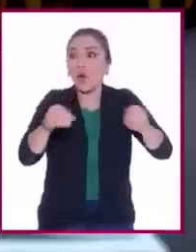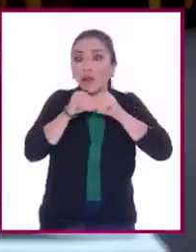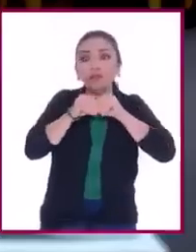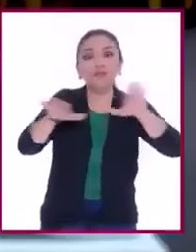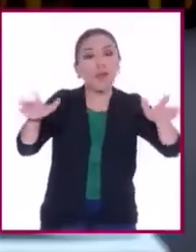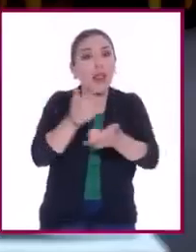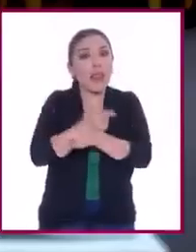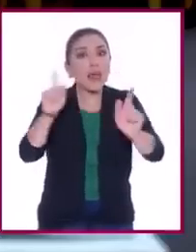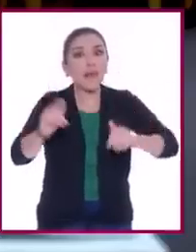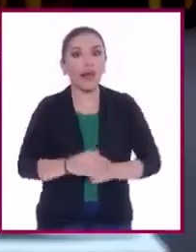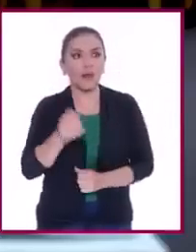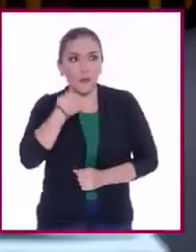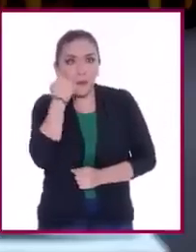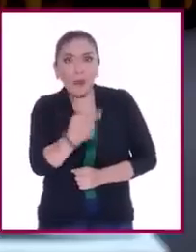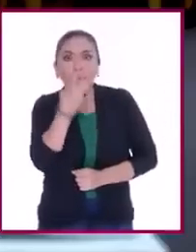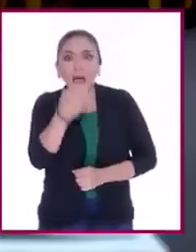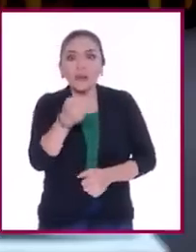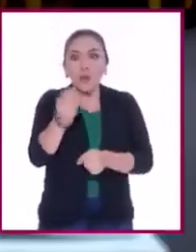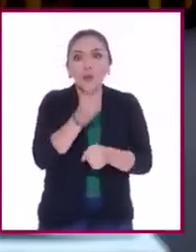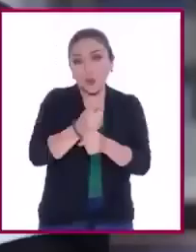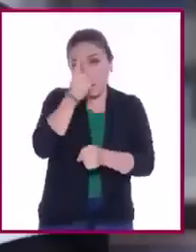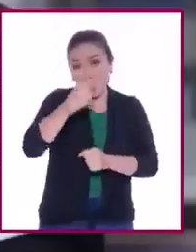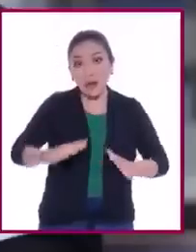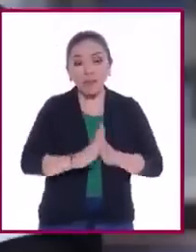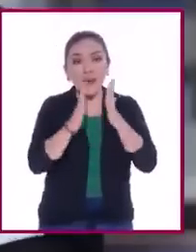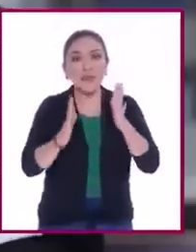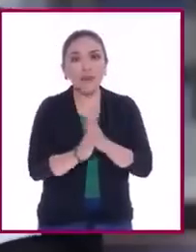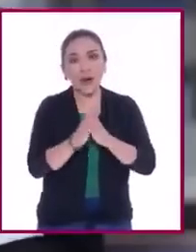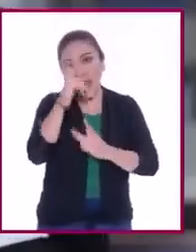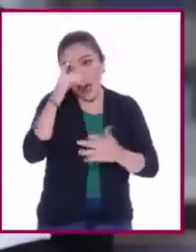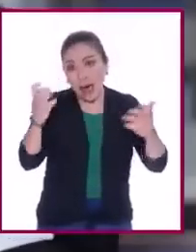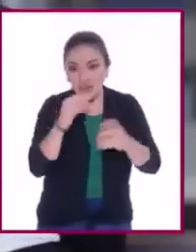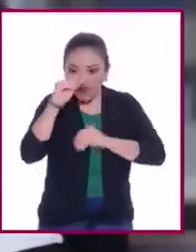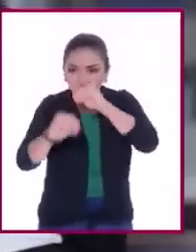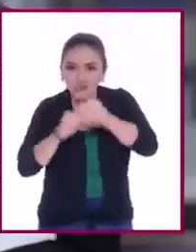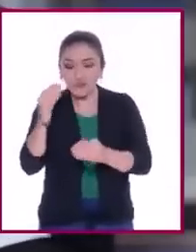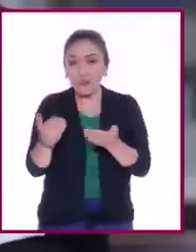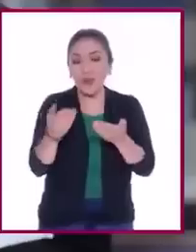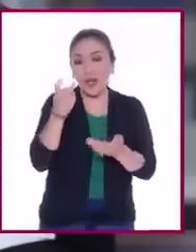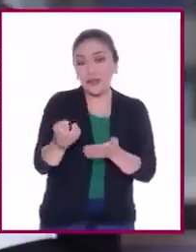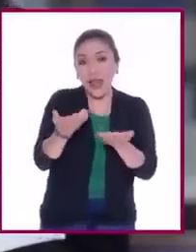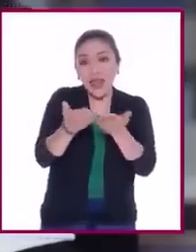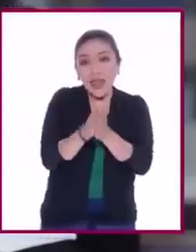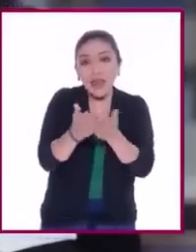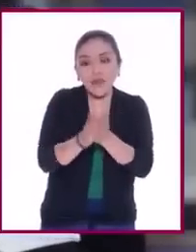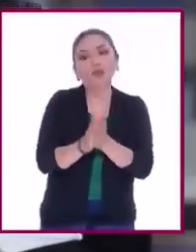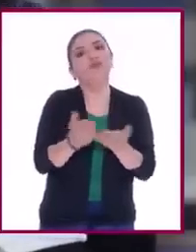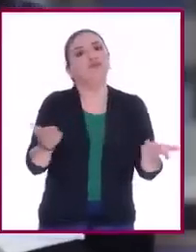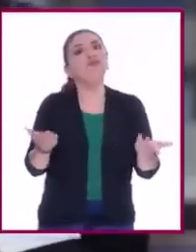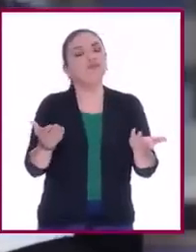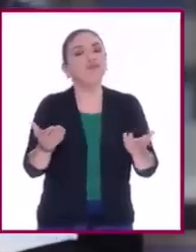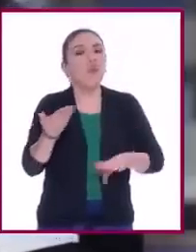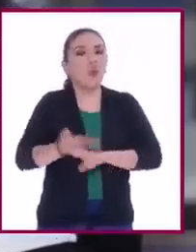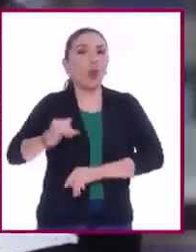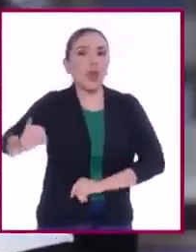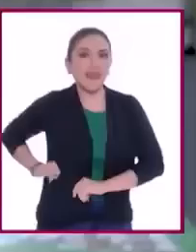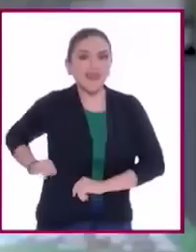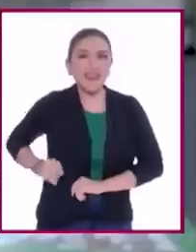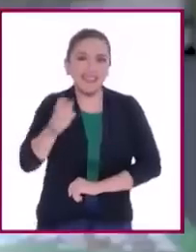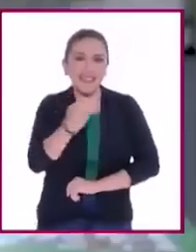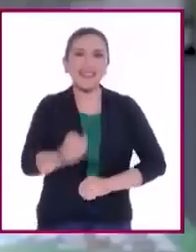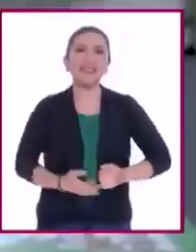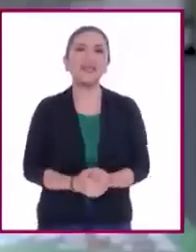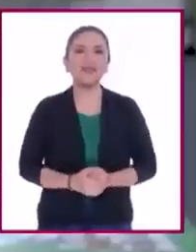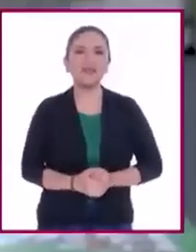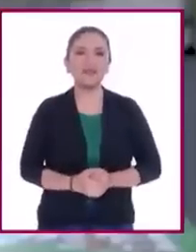entonces vi la oportunidad de poder participar en la elaboración de estos materiales pues tan tan interesantes no